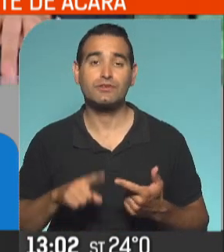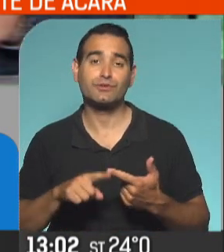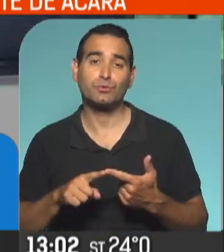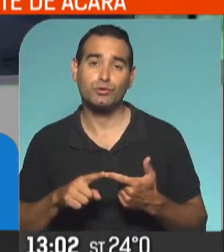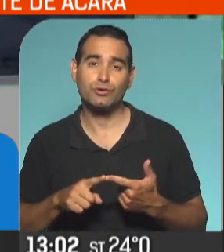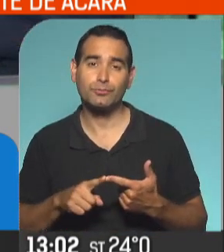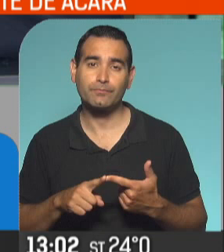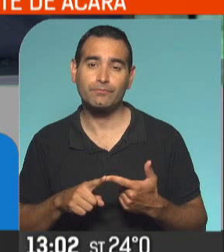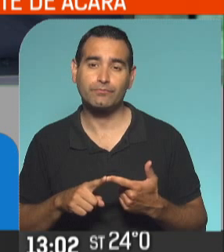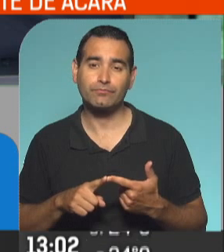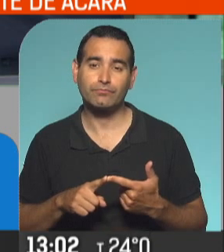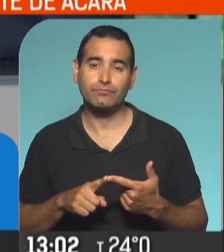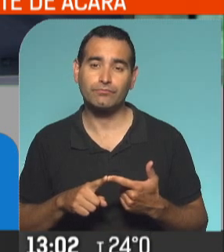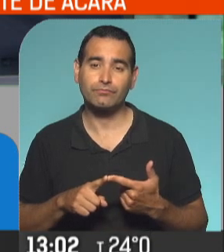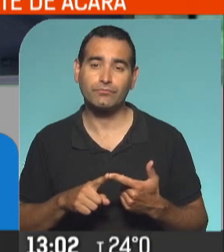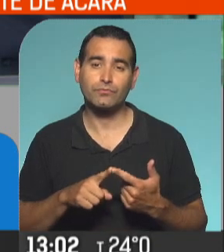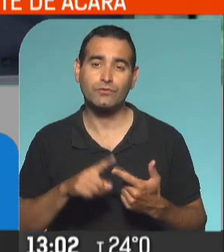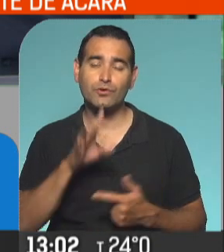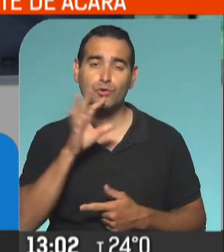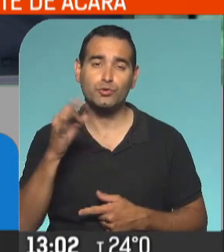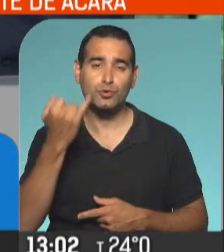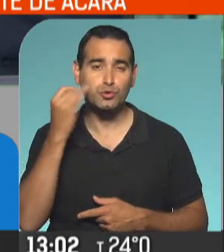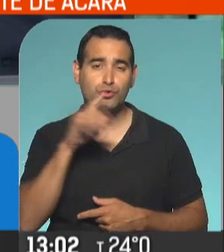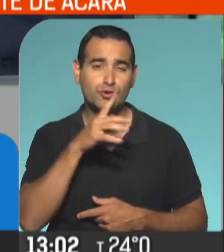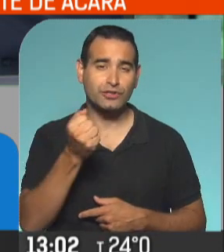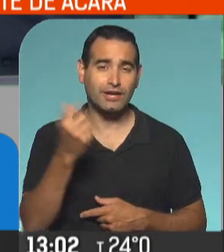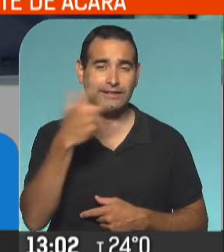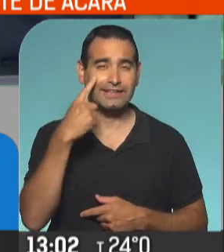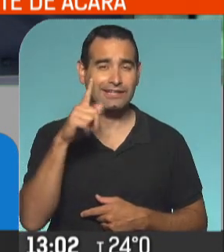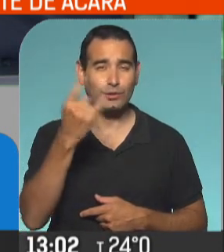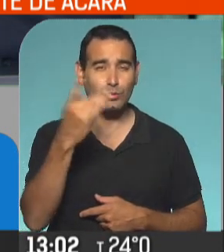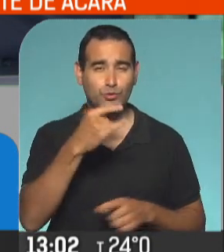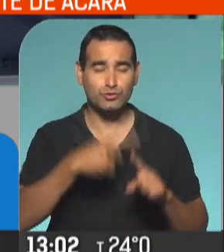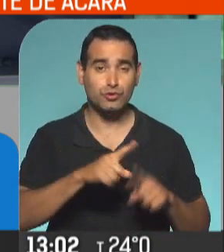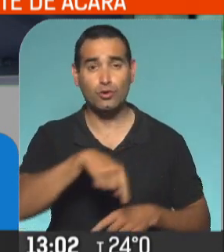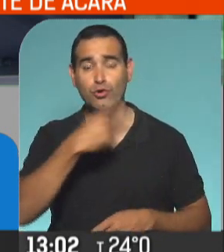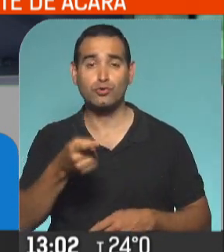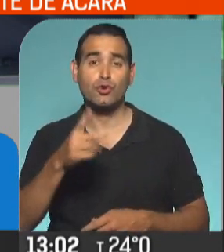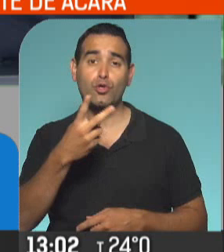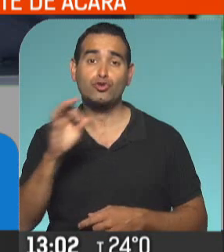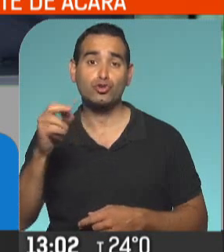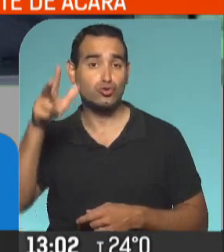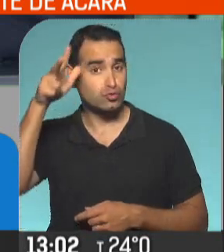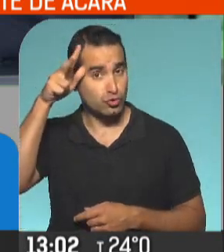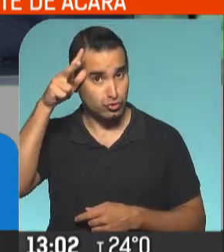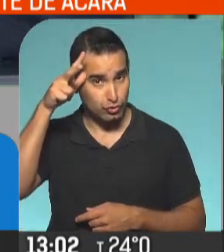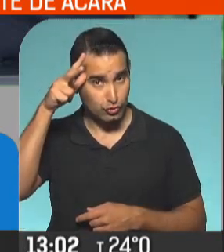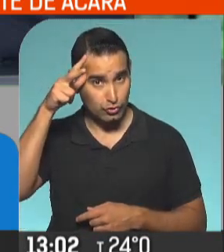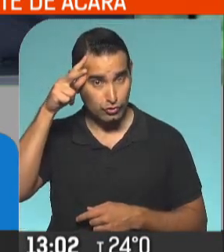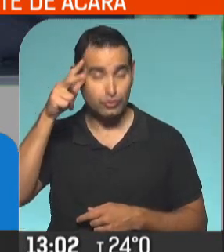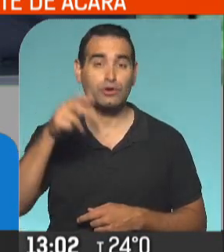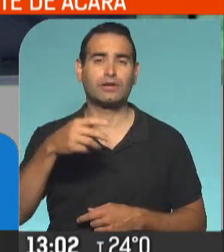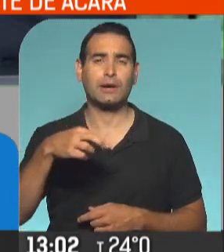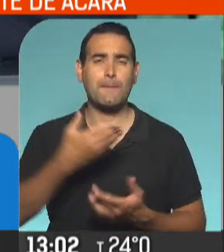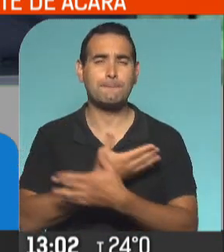viene el la toyota hylux después tenemos al 208 es una implantación una implantación nueva en palomar